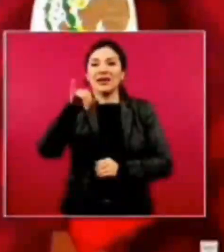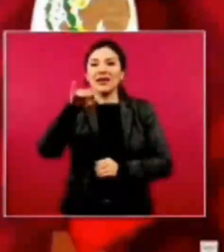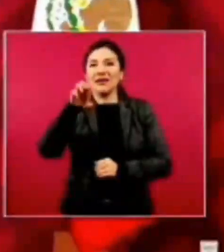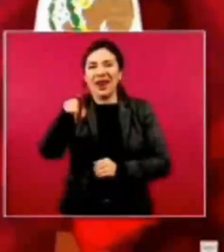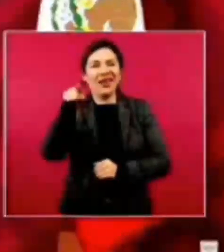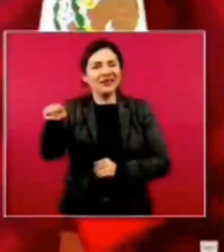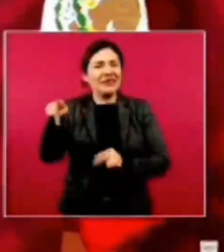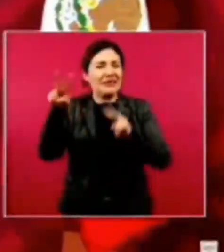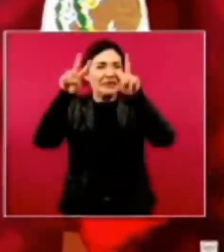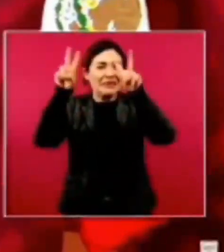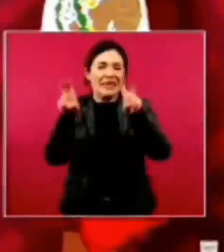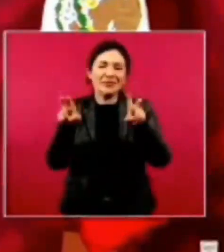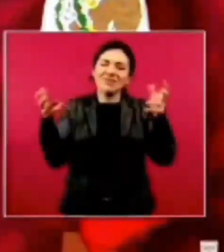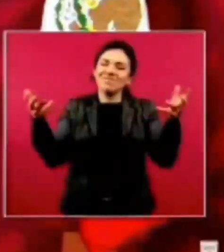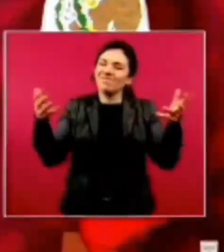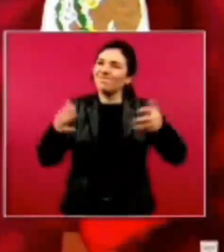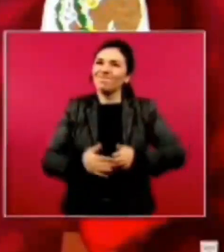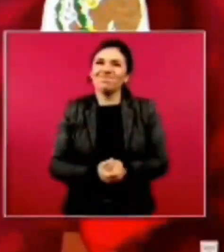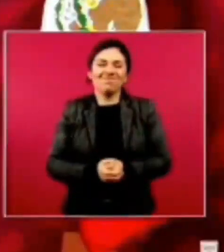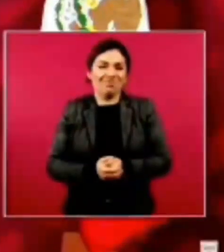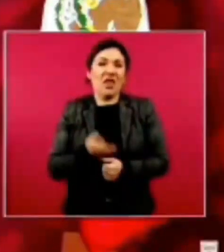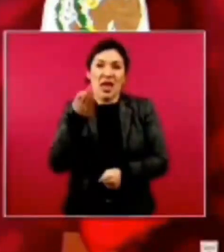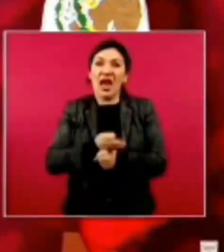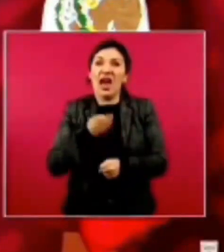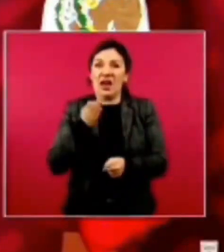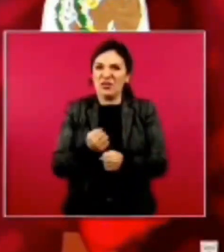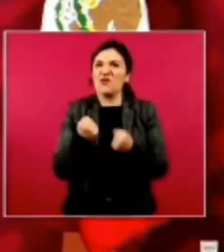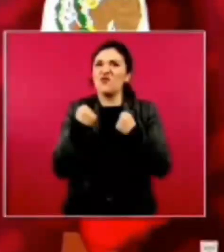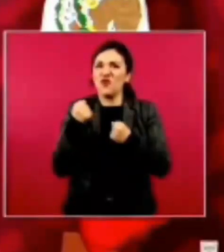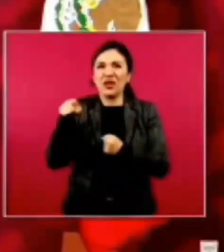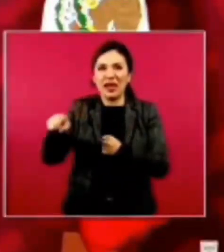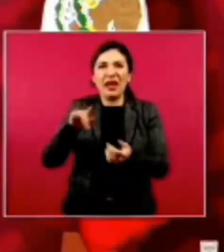tema que está en las redes sociales